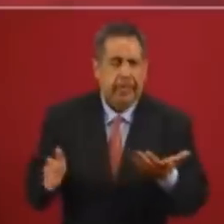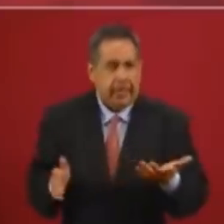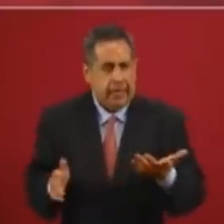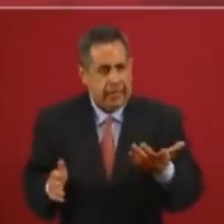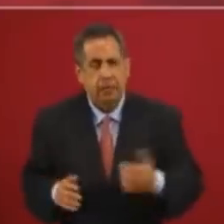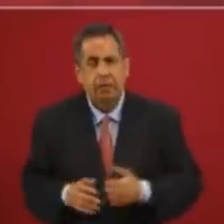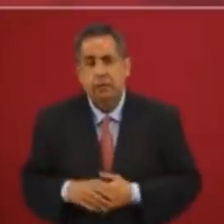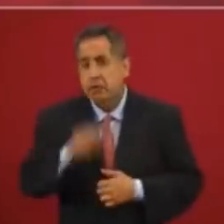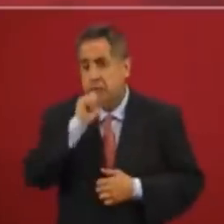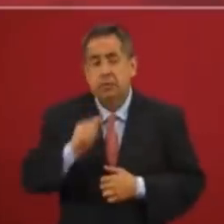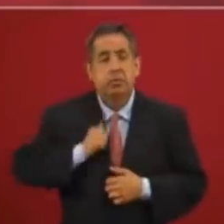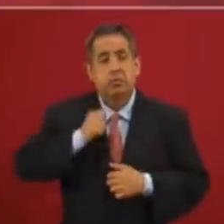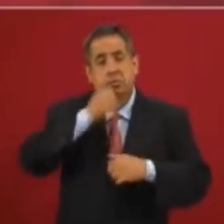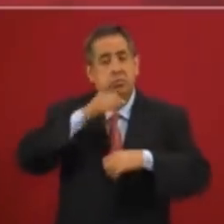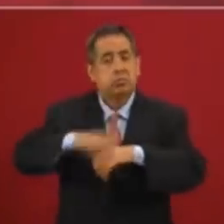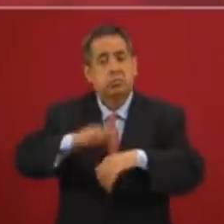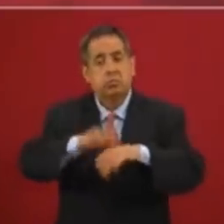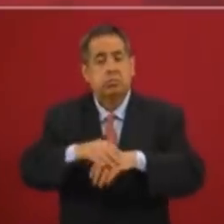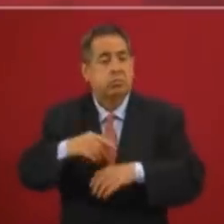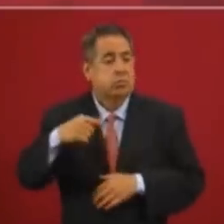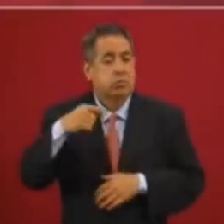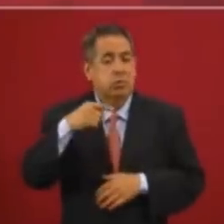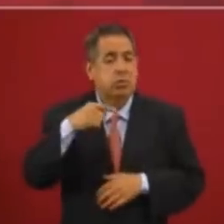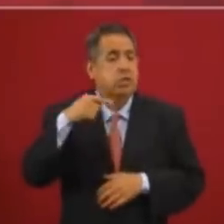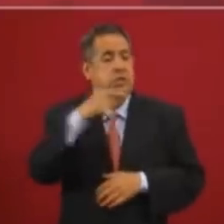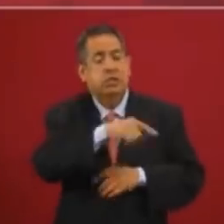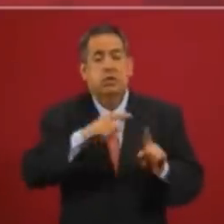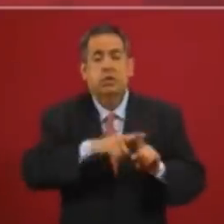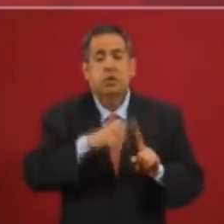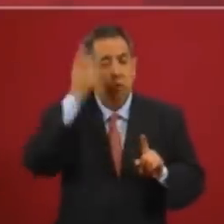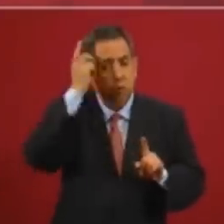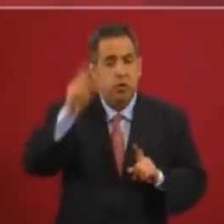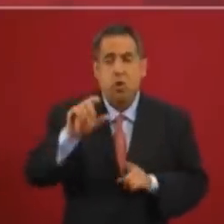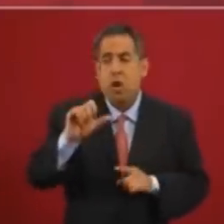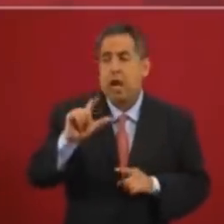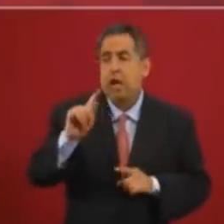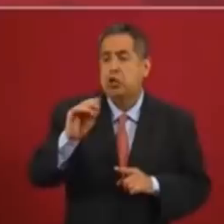que el señor de Altos Hornos de México,